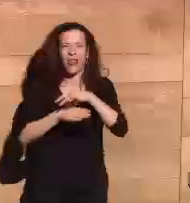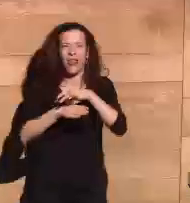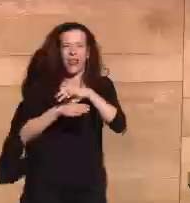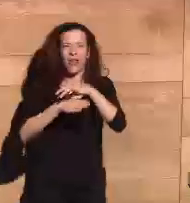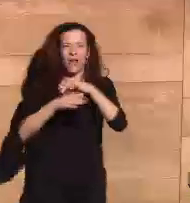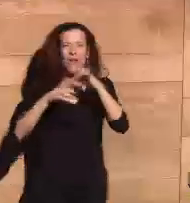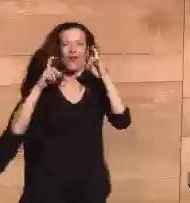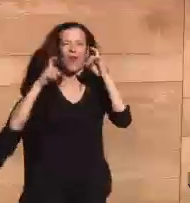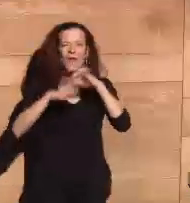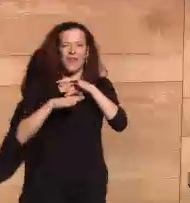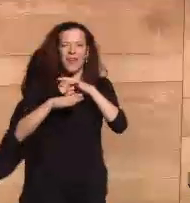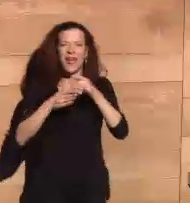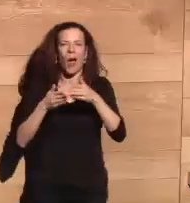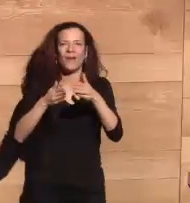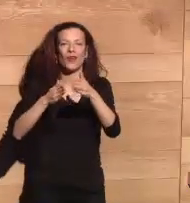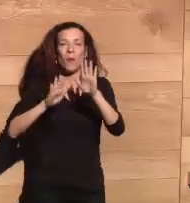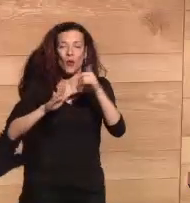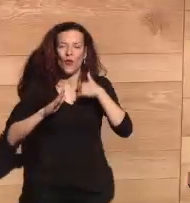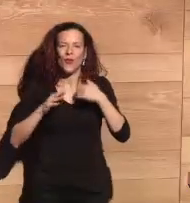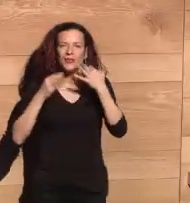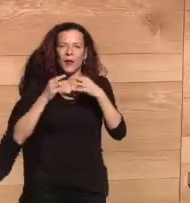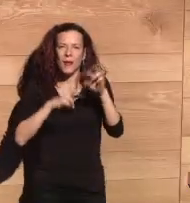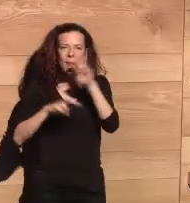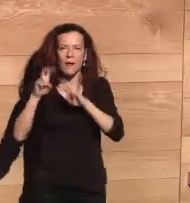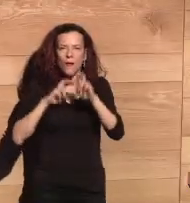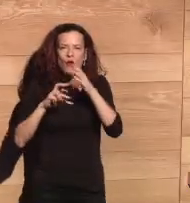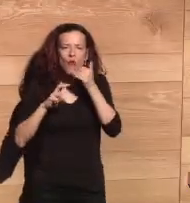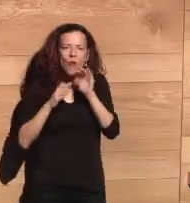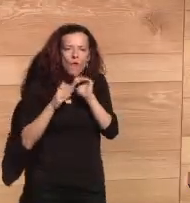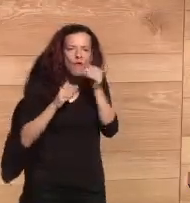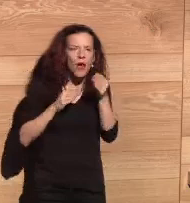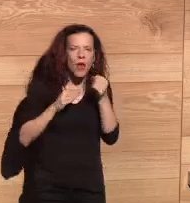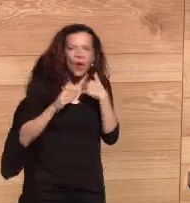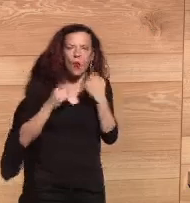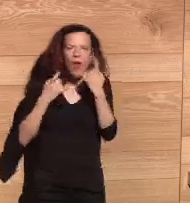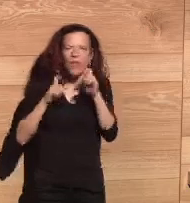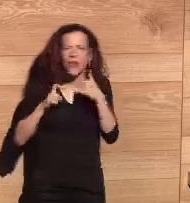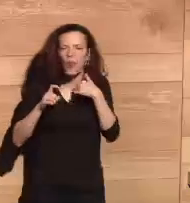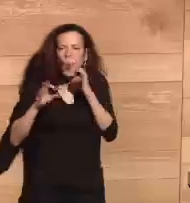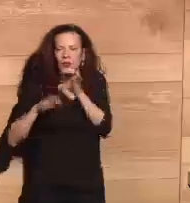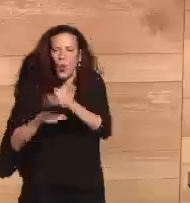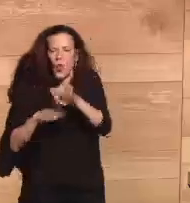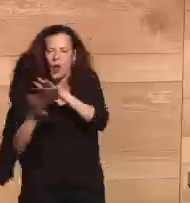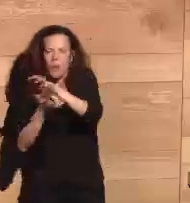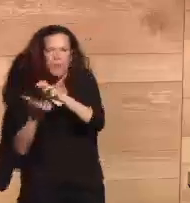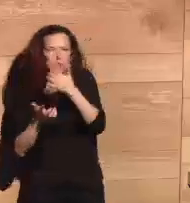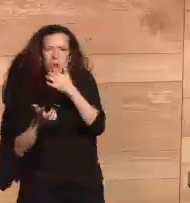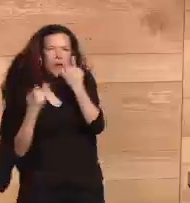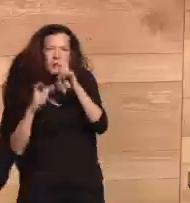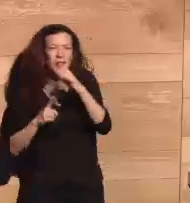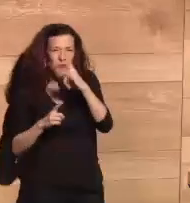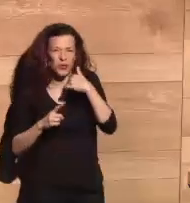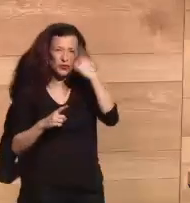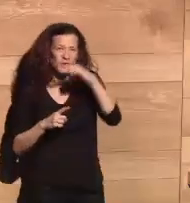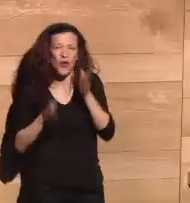En mi caso fue que yo siempre buscaba entonces los afueras. Yo no tenía que estar ahí en la acción porque ya sabía que ellos iban a hacer.